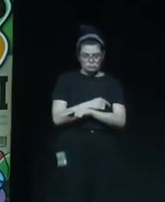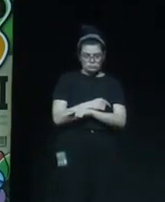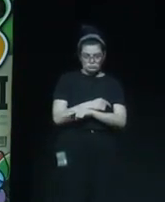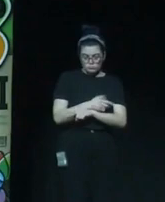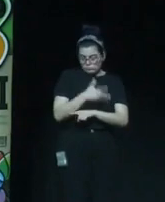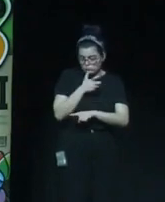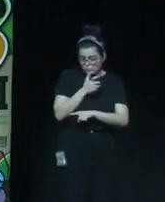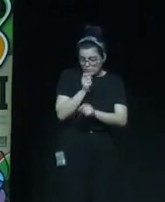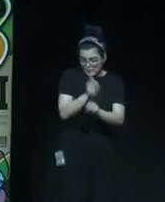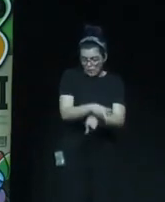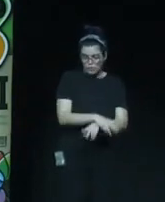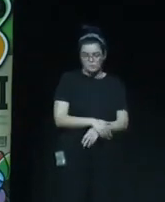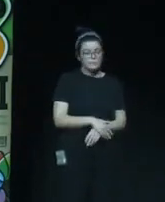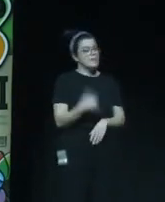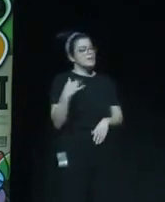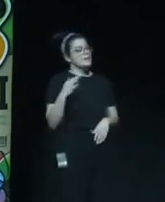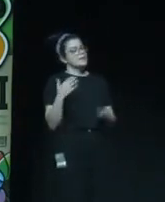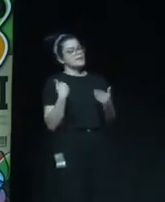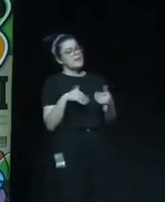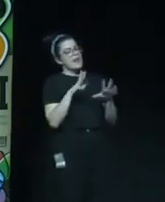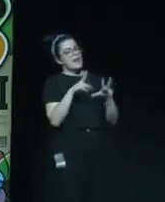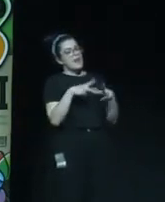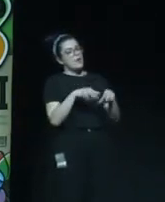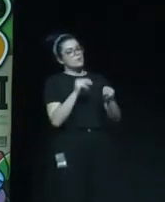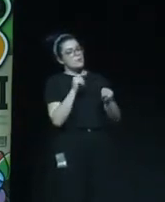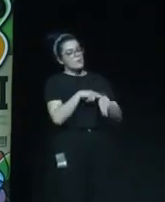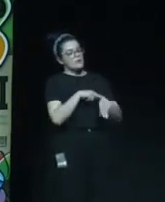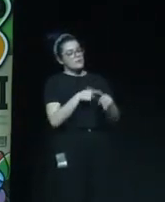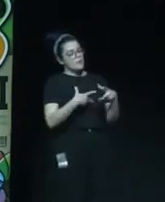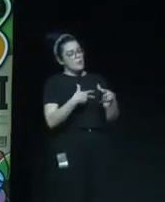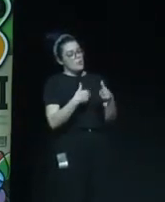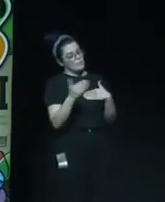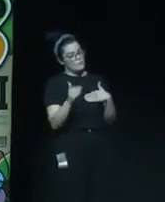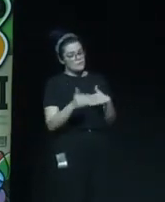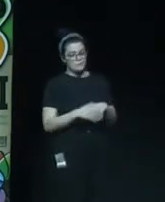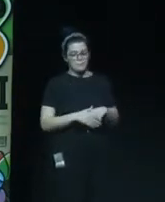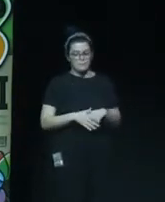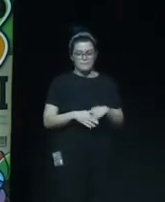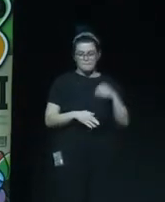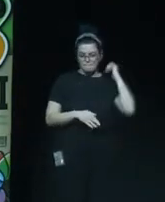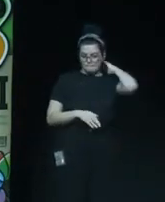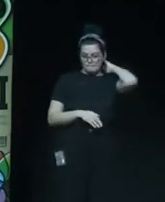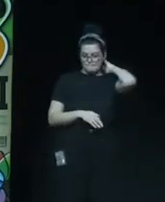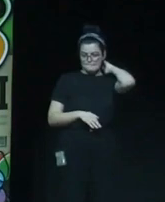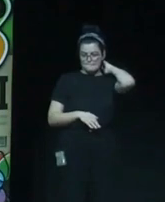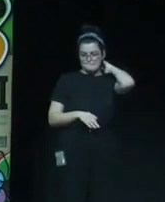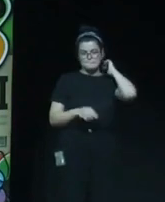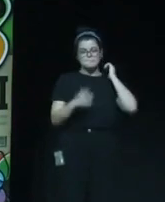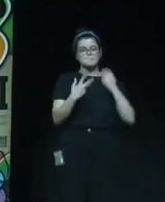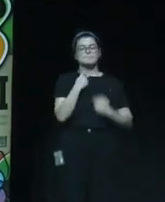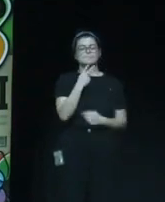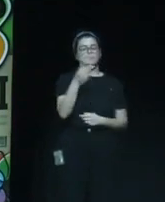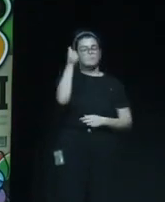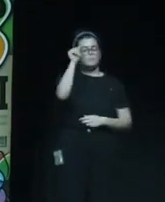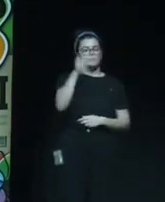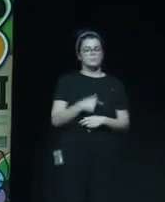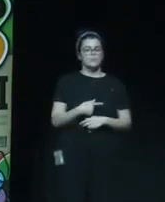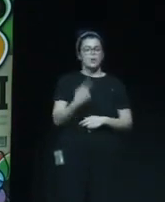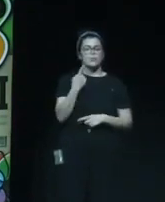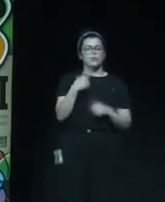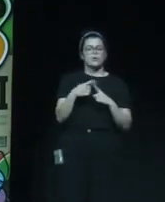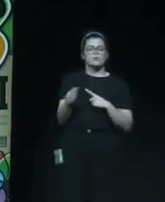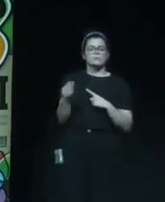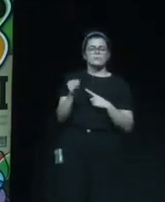¿Es así? La última, que estamos ya fuera de tiempo, sí. Esto, sí. Una anotación, cuando han preguntado si votará